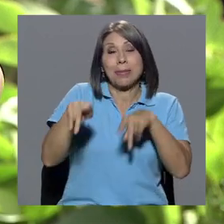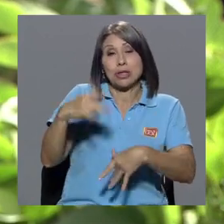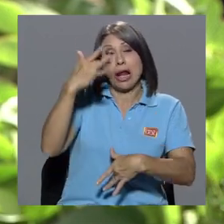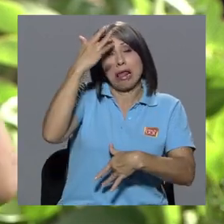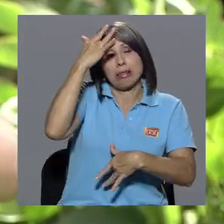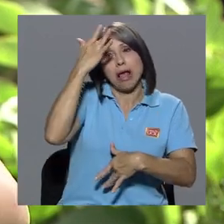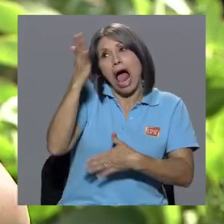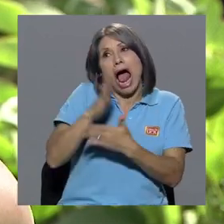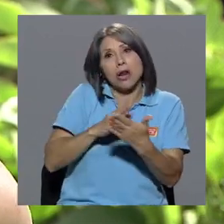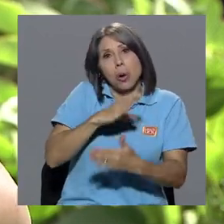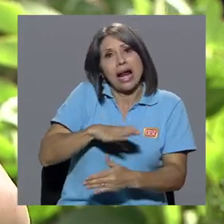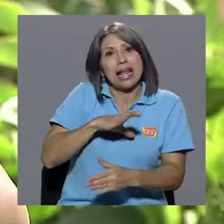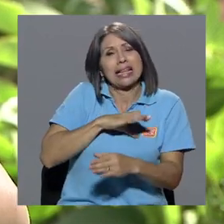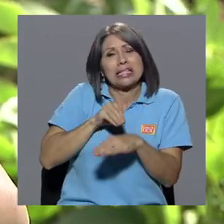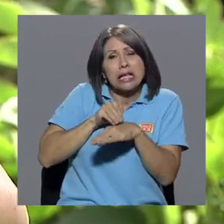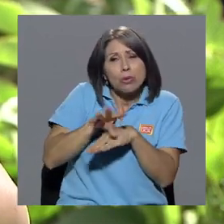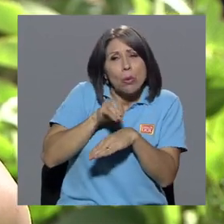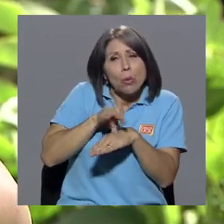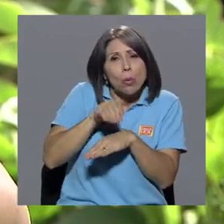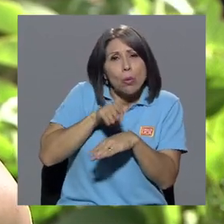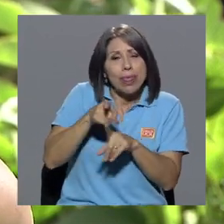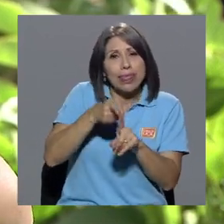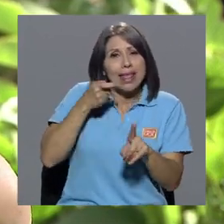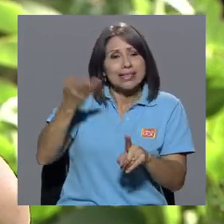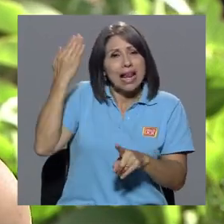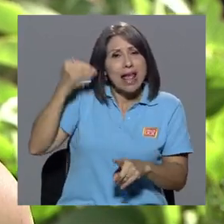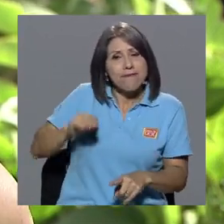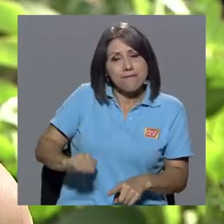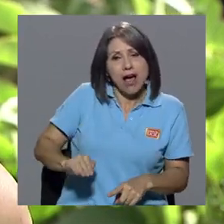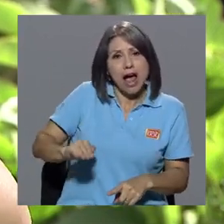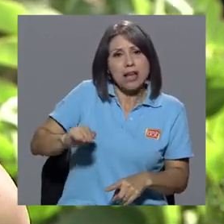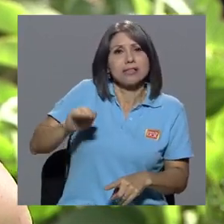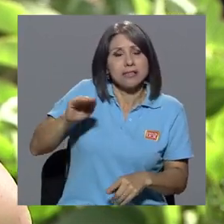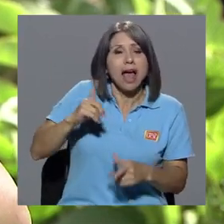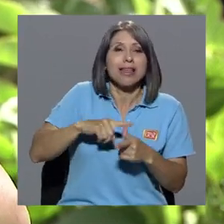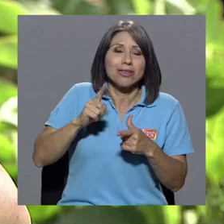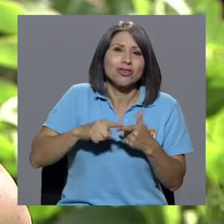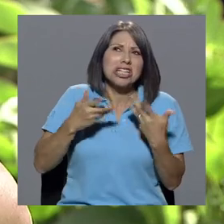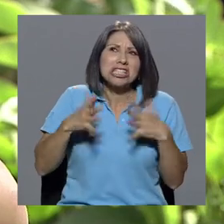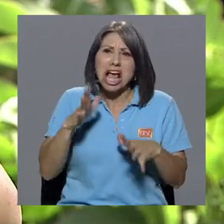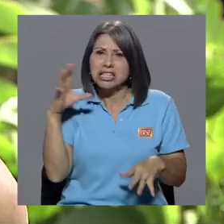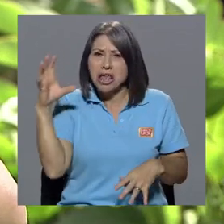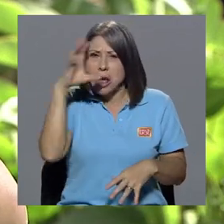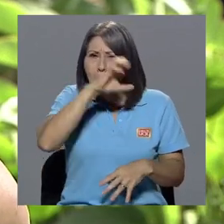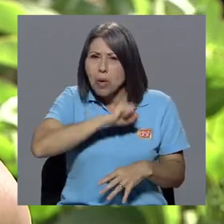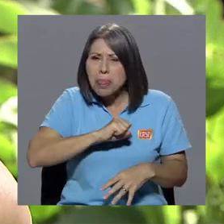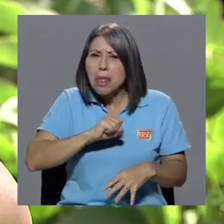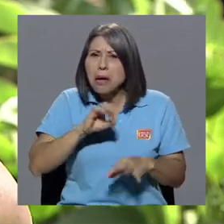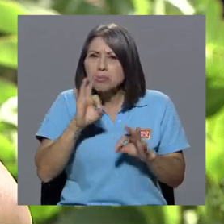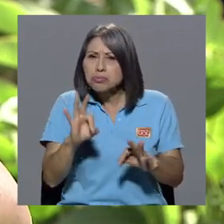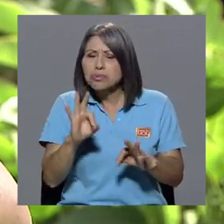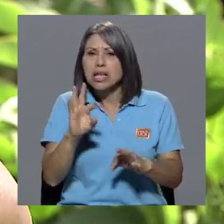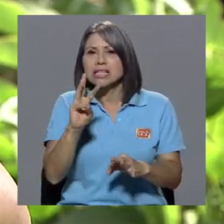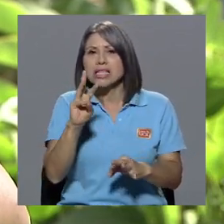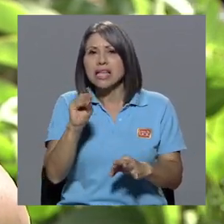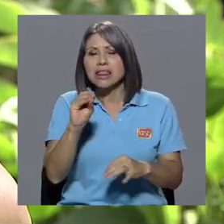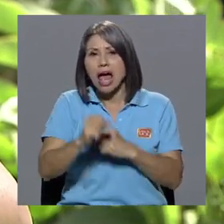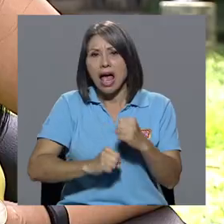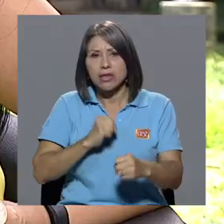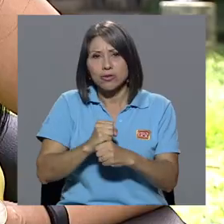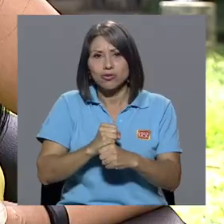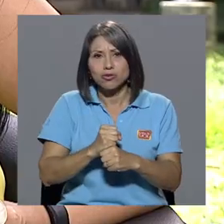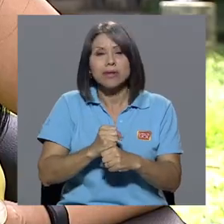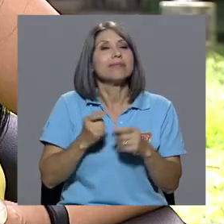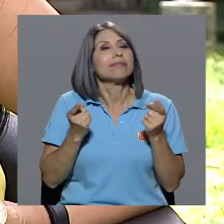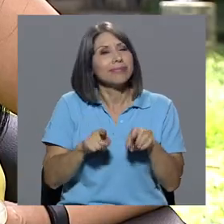desde la infancia, pues ya se empieza a hacer clínicamente evidente a partir de los 60 años, ¿verdad? Entonces, sí